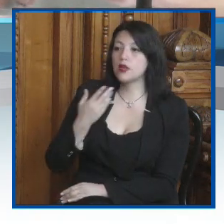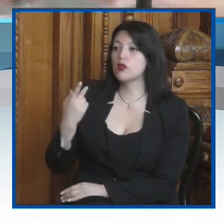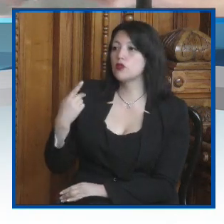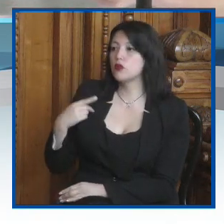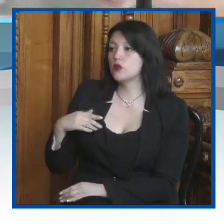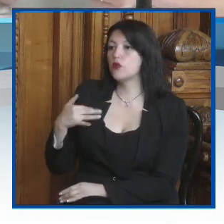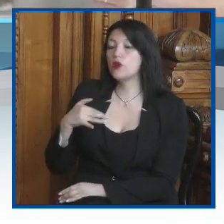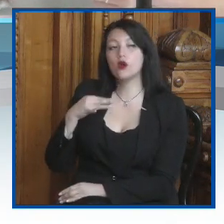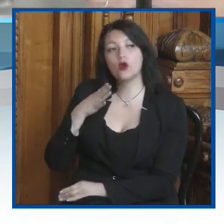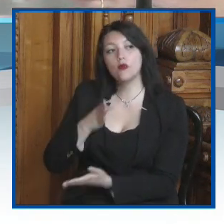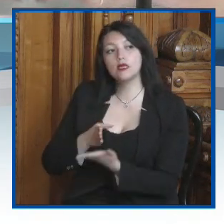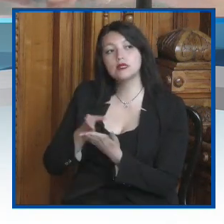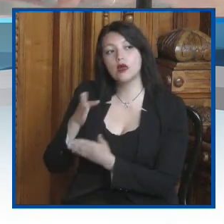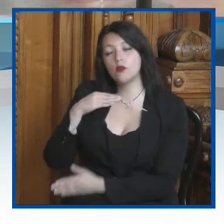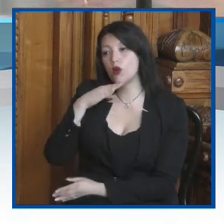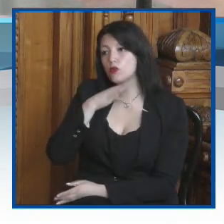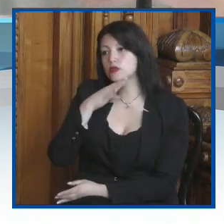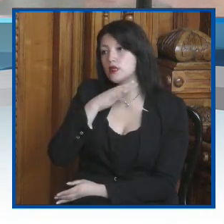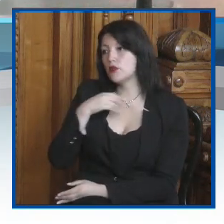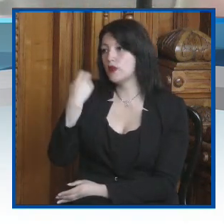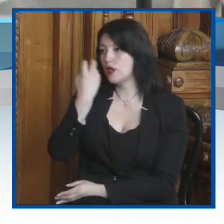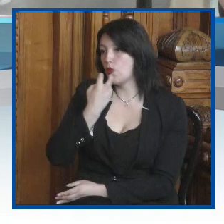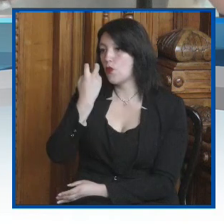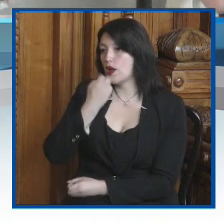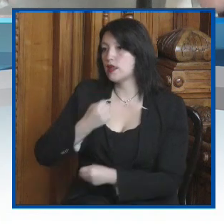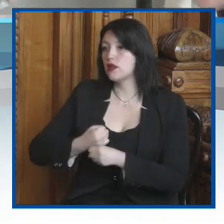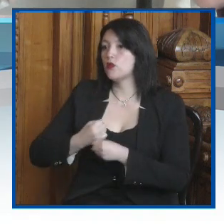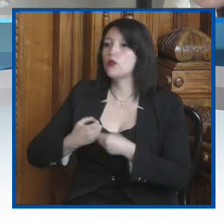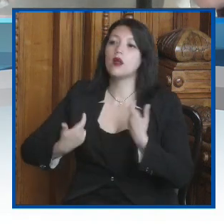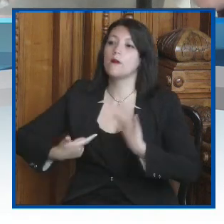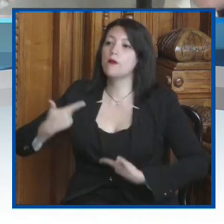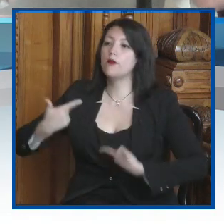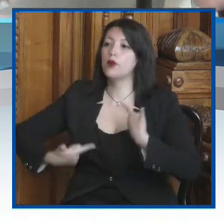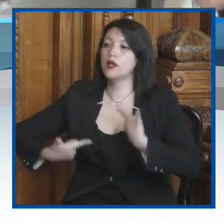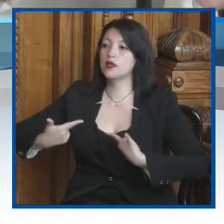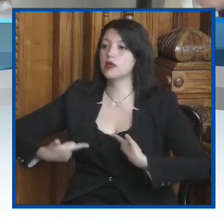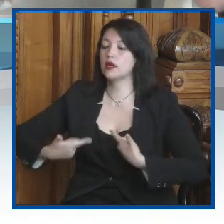a utilizar el lenguaje claro también como política de gobierno abierto.